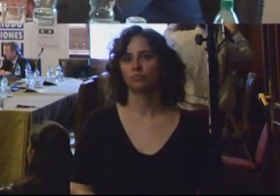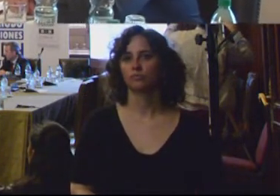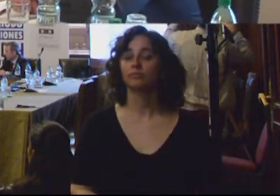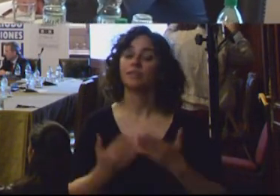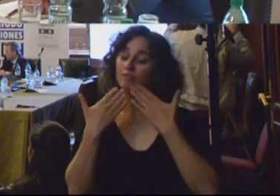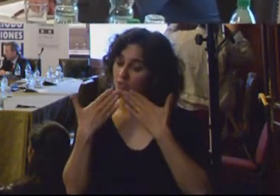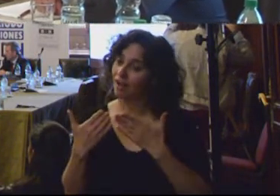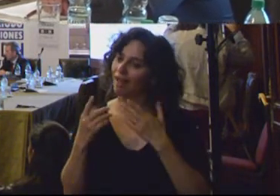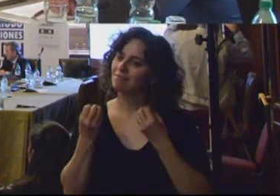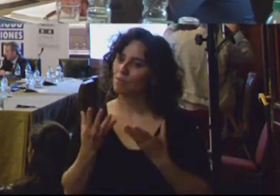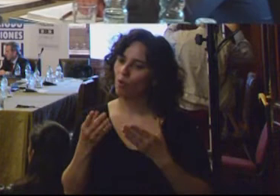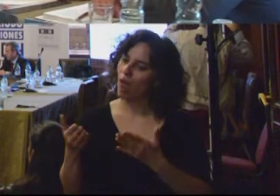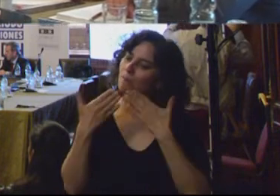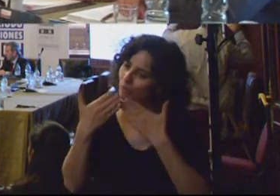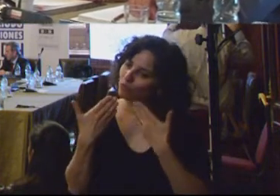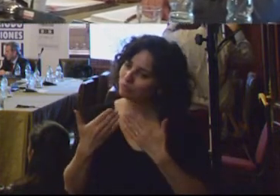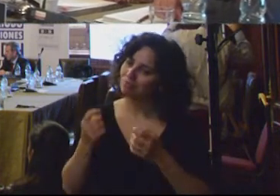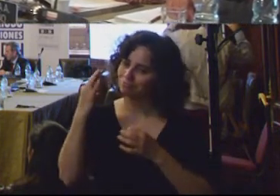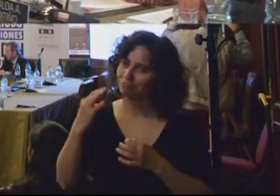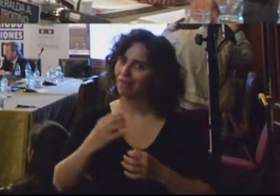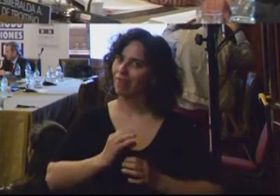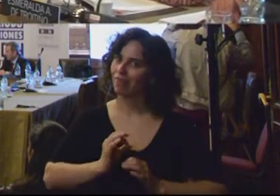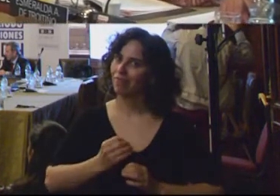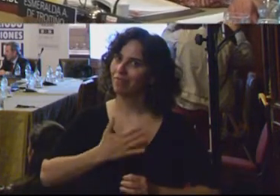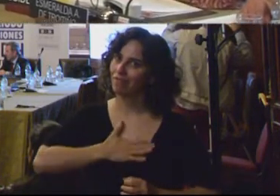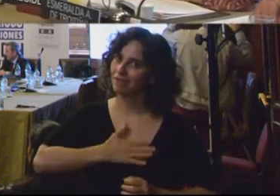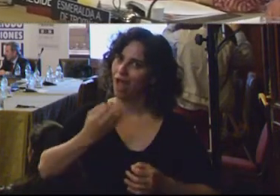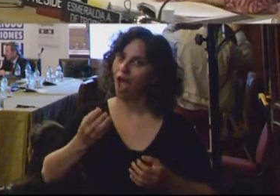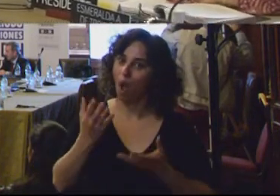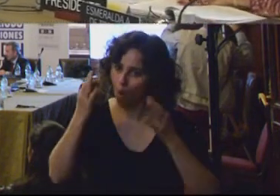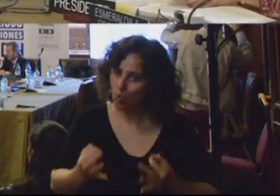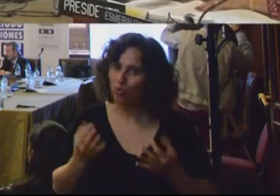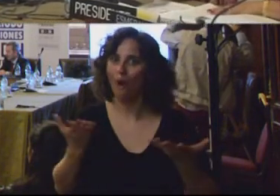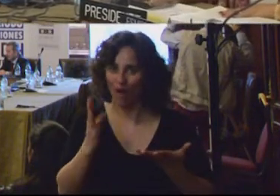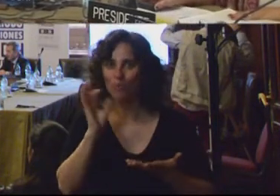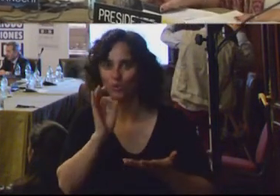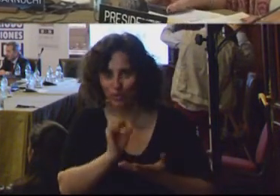Muchas gracias por sus preguntas, realmente muy oportunas.